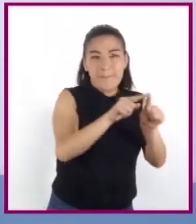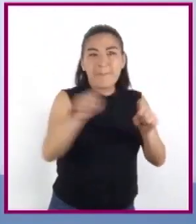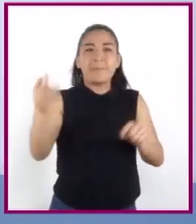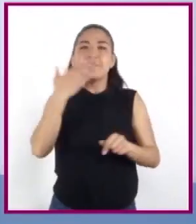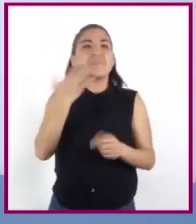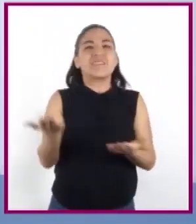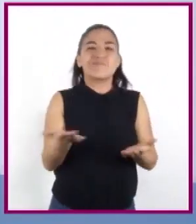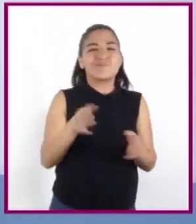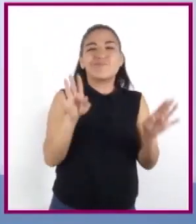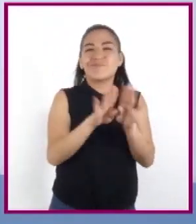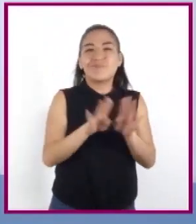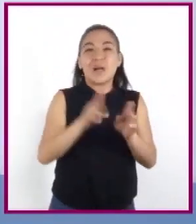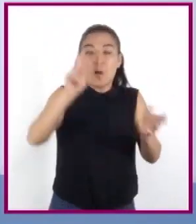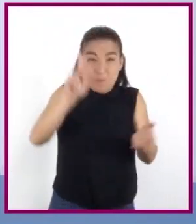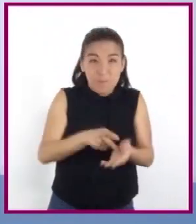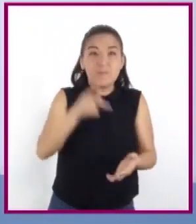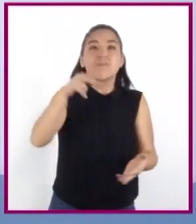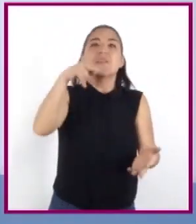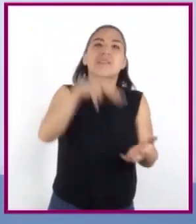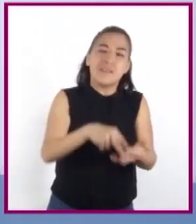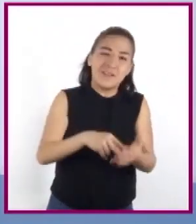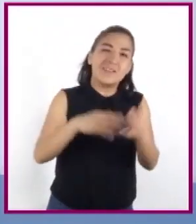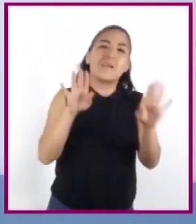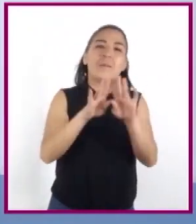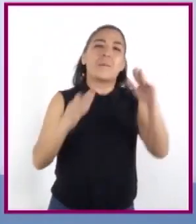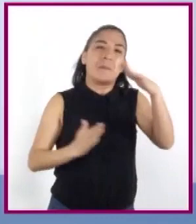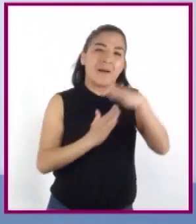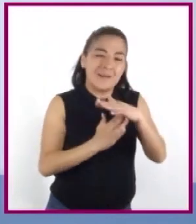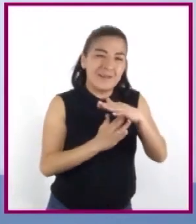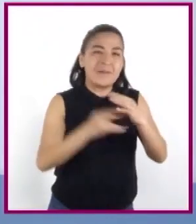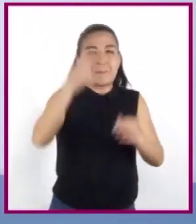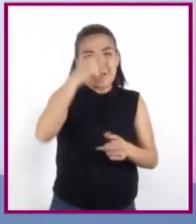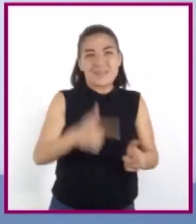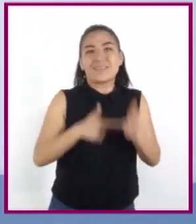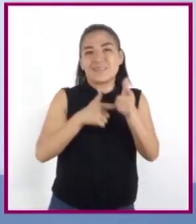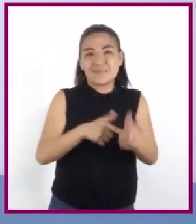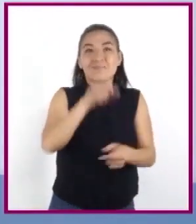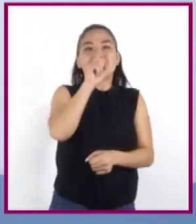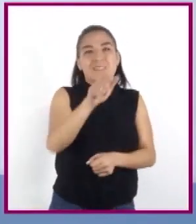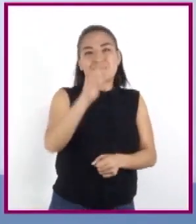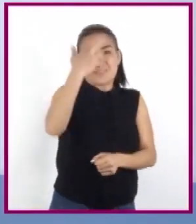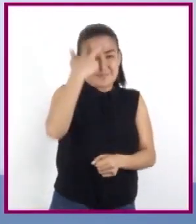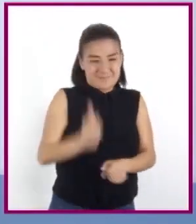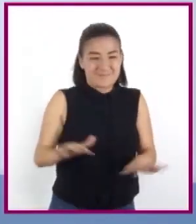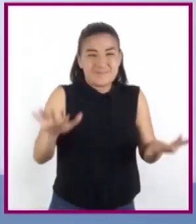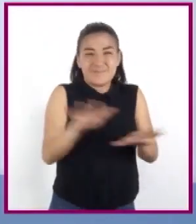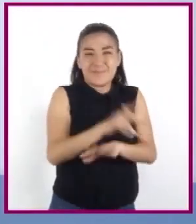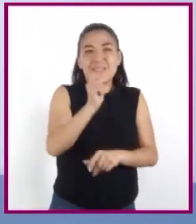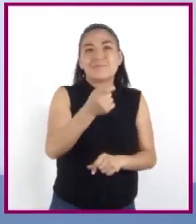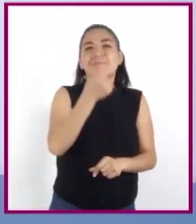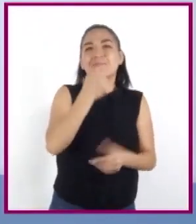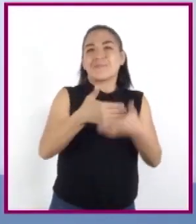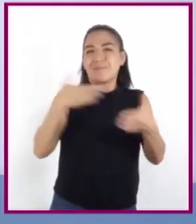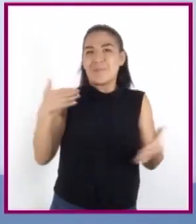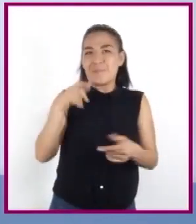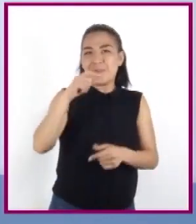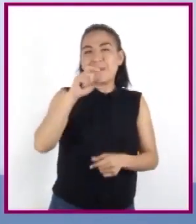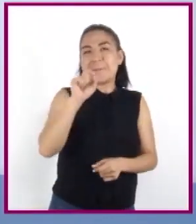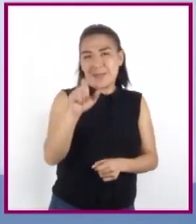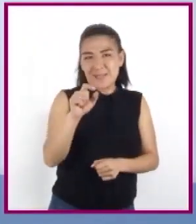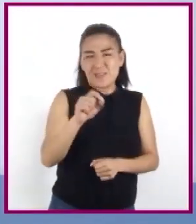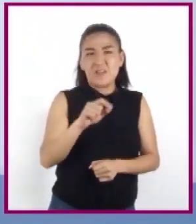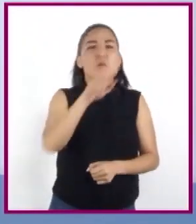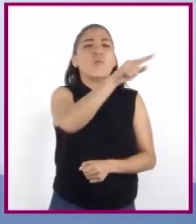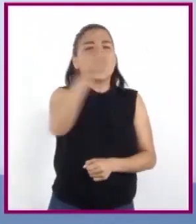y no sabemos si se volverá a detener o continuará con la misma razón de cambio que lleva al minuto 20. Pero